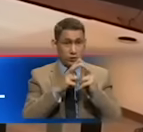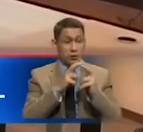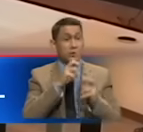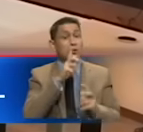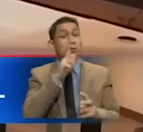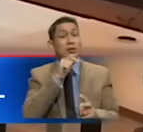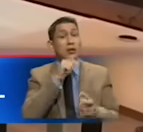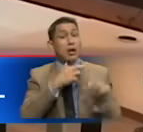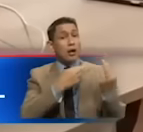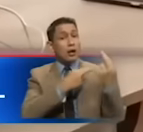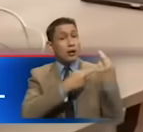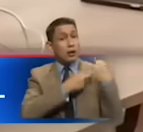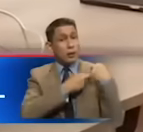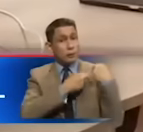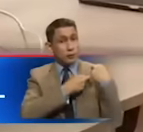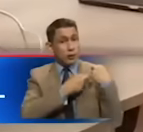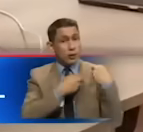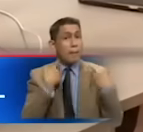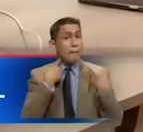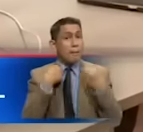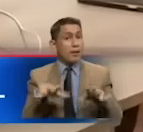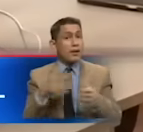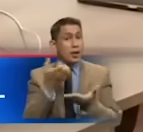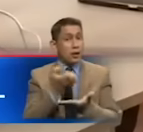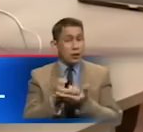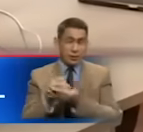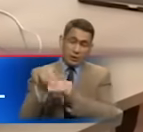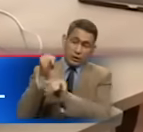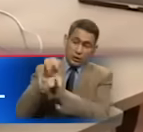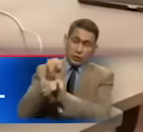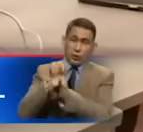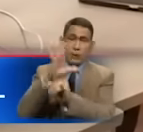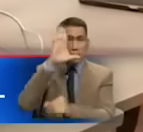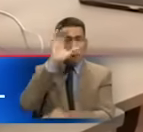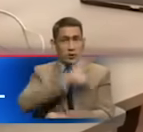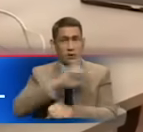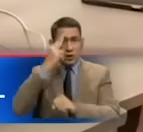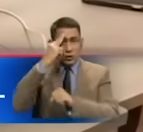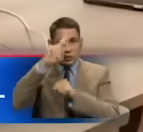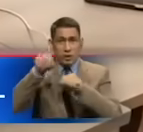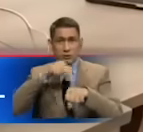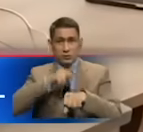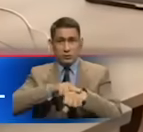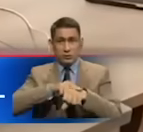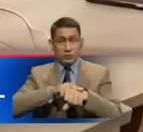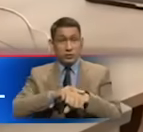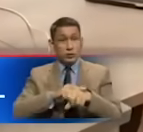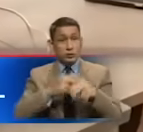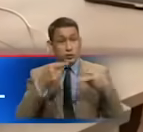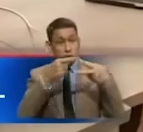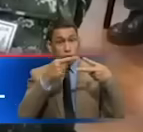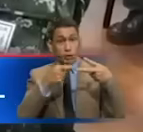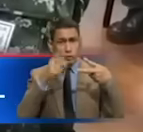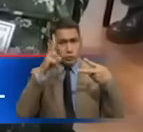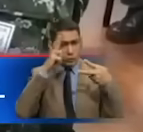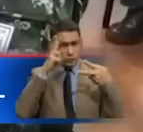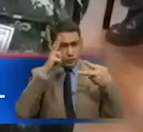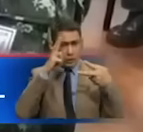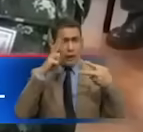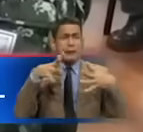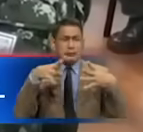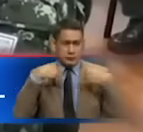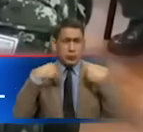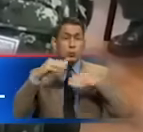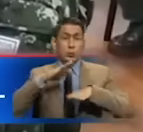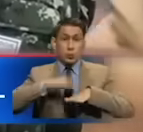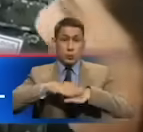responsables de este desfalco que sufrió la Institución de Seguridad Social de la Policía Nacional. Ya existen dos autores confesos en los Estados Unidos